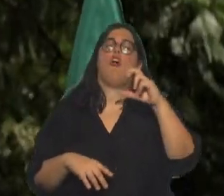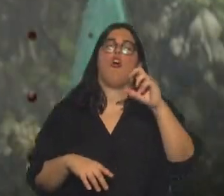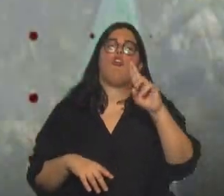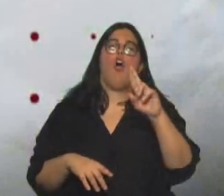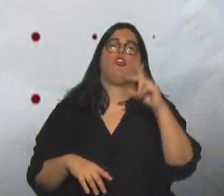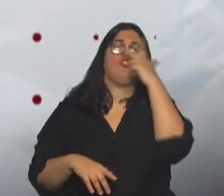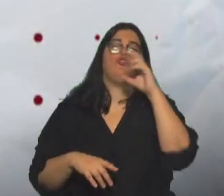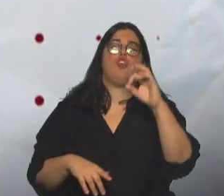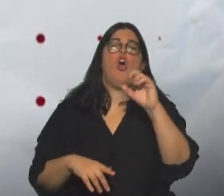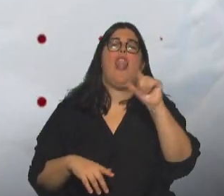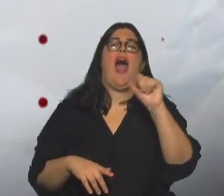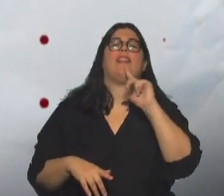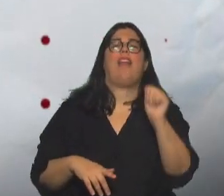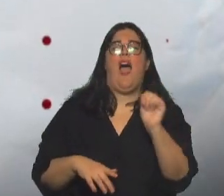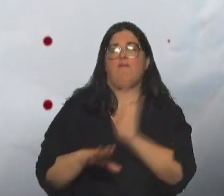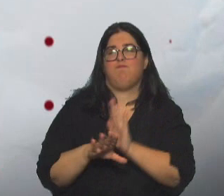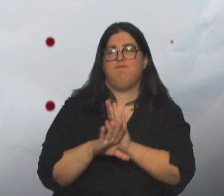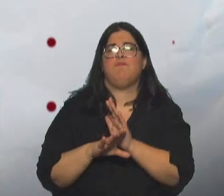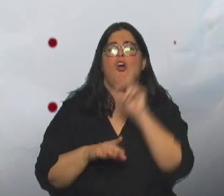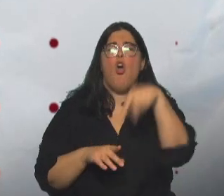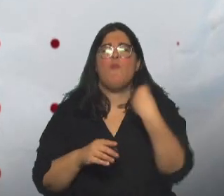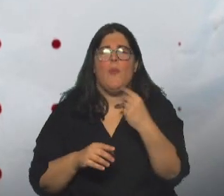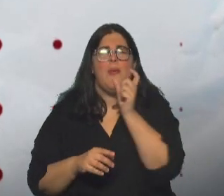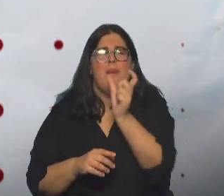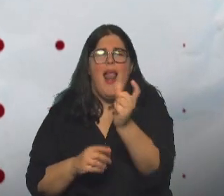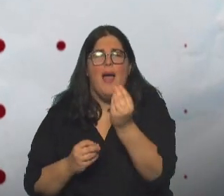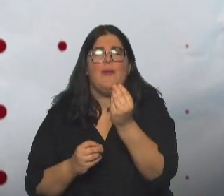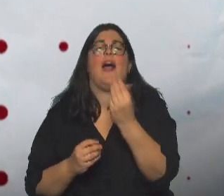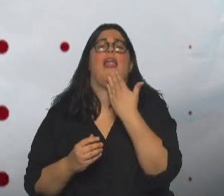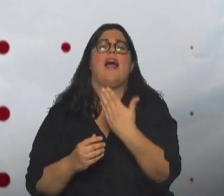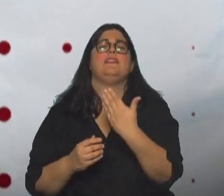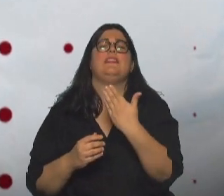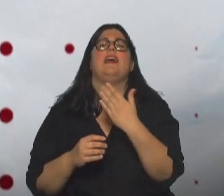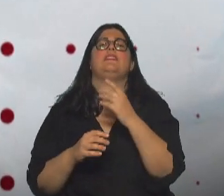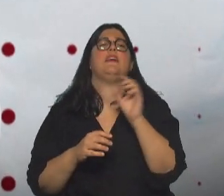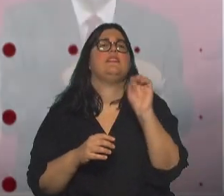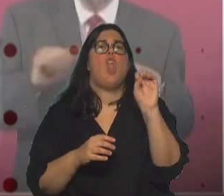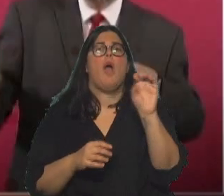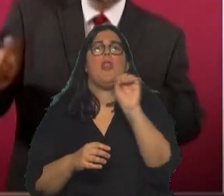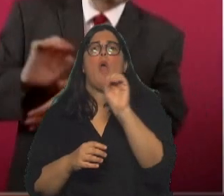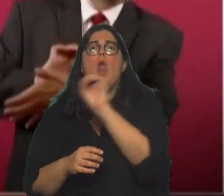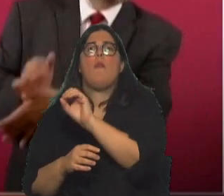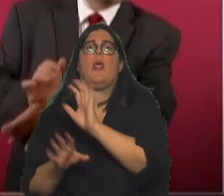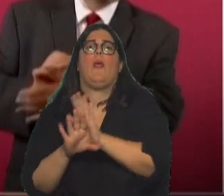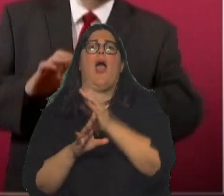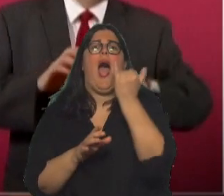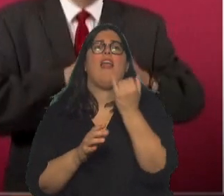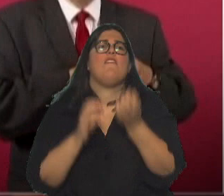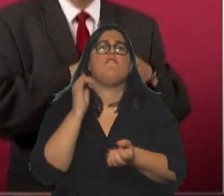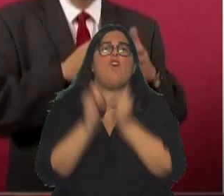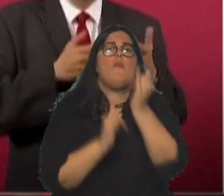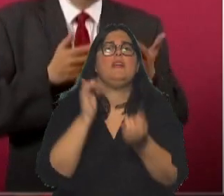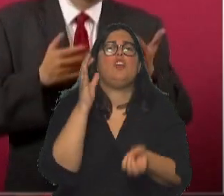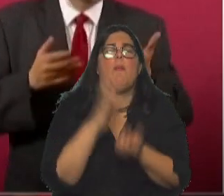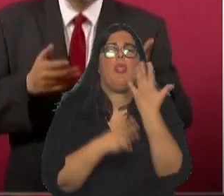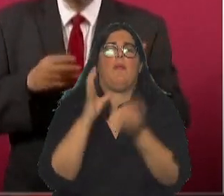a los postulantes presidenciales se debe a que, al conocerse los nombres, se destapa algo, en este caso, el nombre de quien aspire a